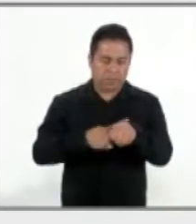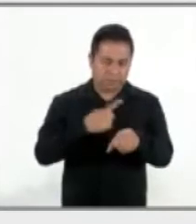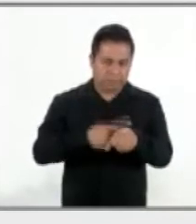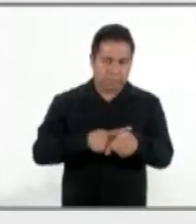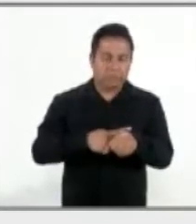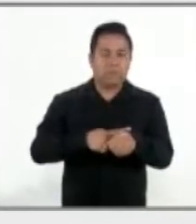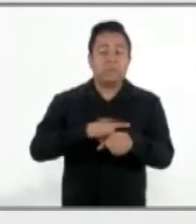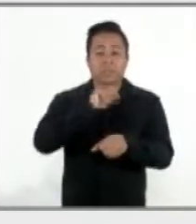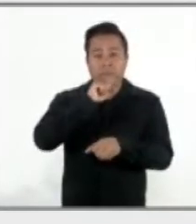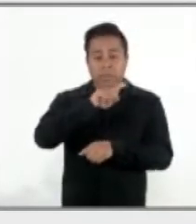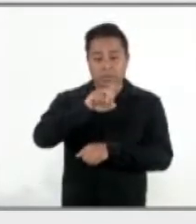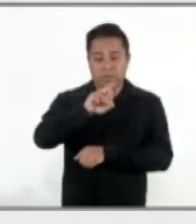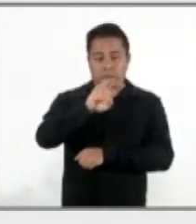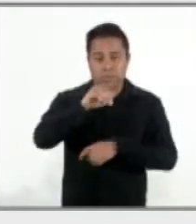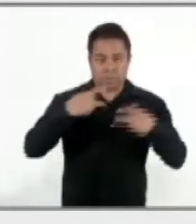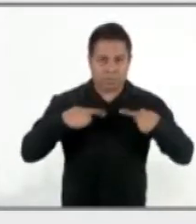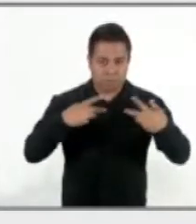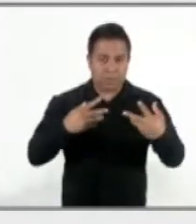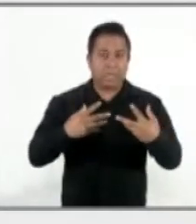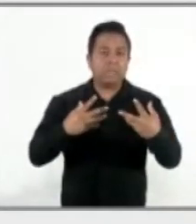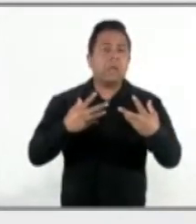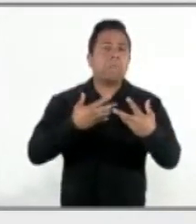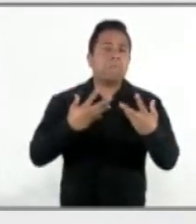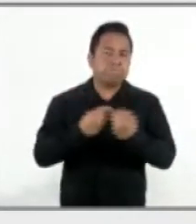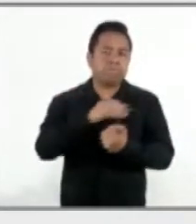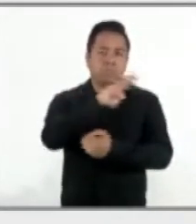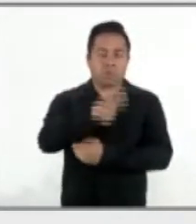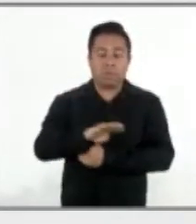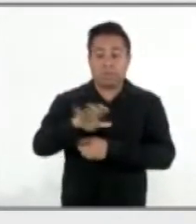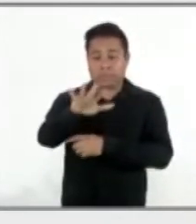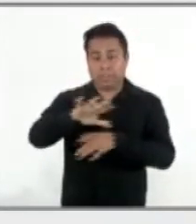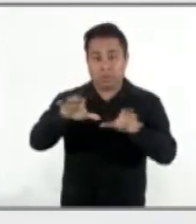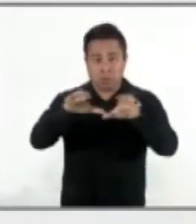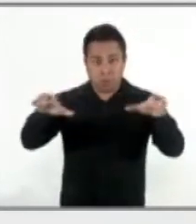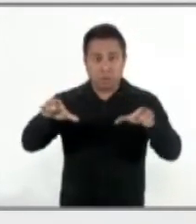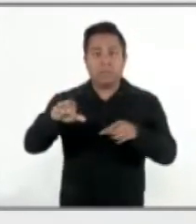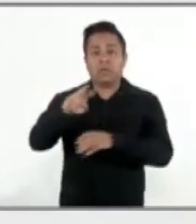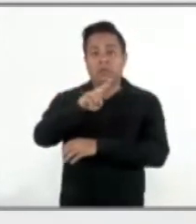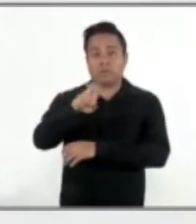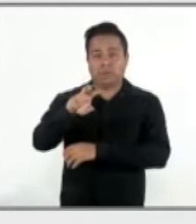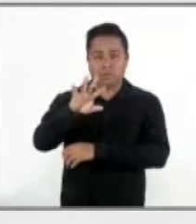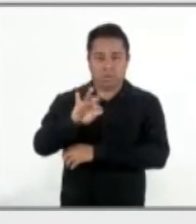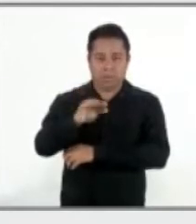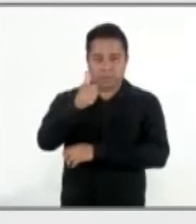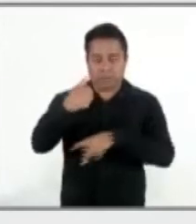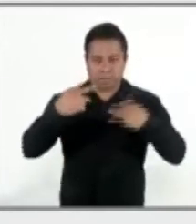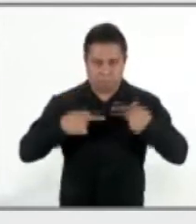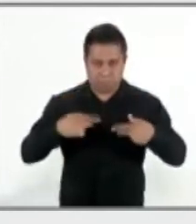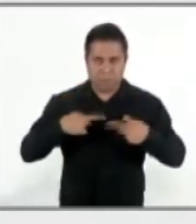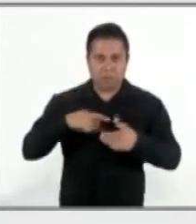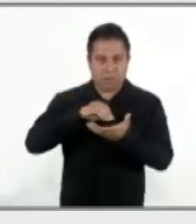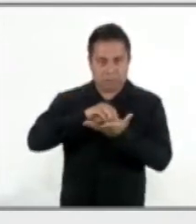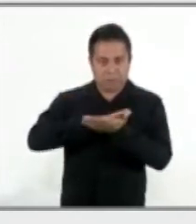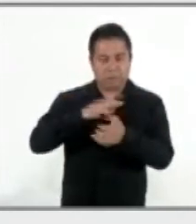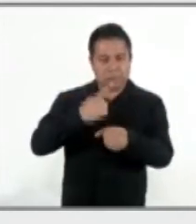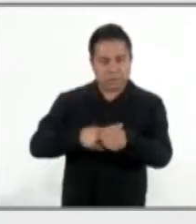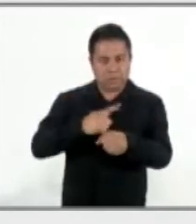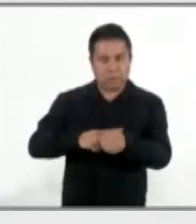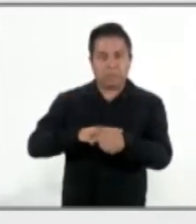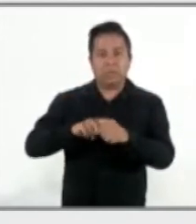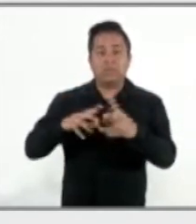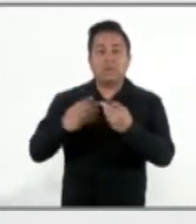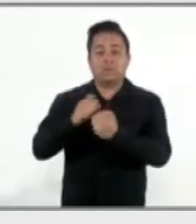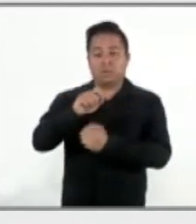139 defunciones la jurisdicción de la costa 246 casos confirmados y 26